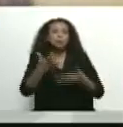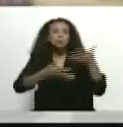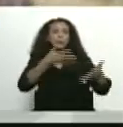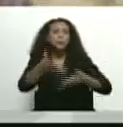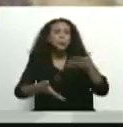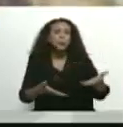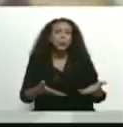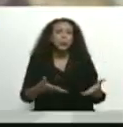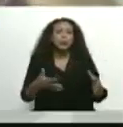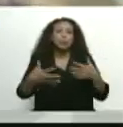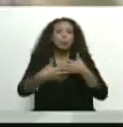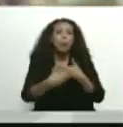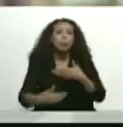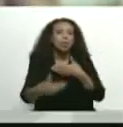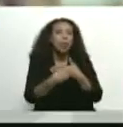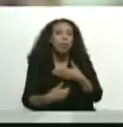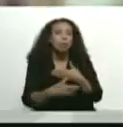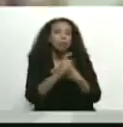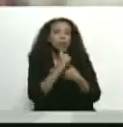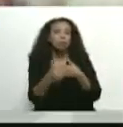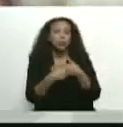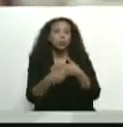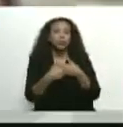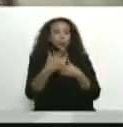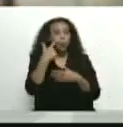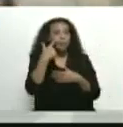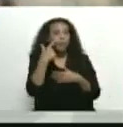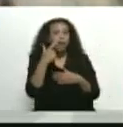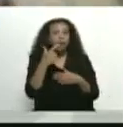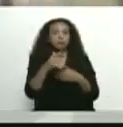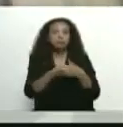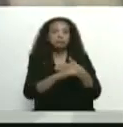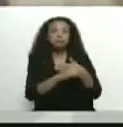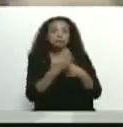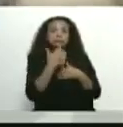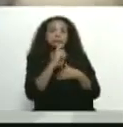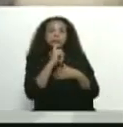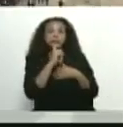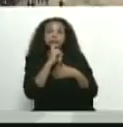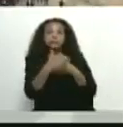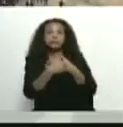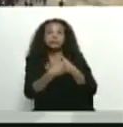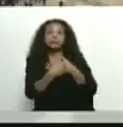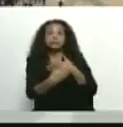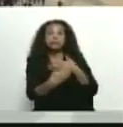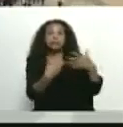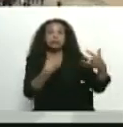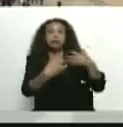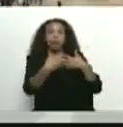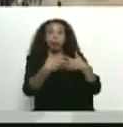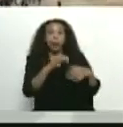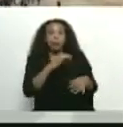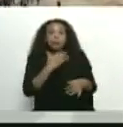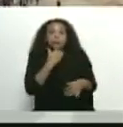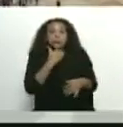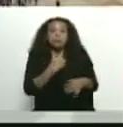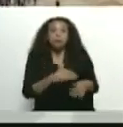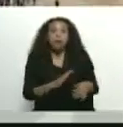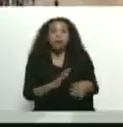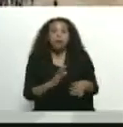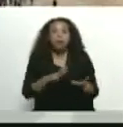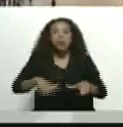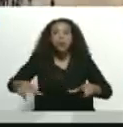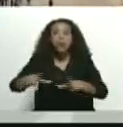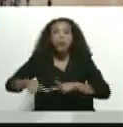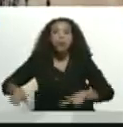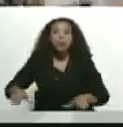de privatización y un poco de cosas más, ellos ven el monstruo cerca, vemos el monstruo cerca. Y en ese escenario, y en